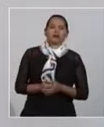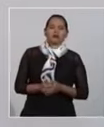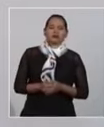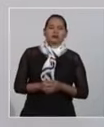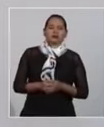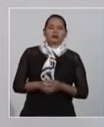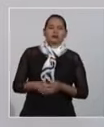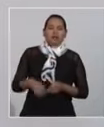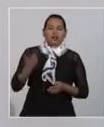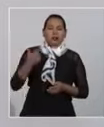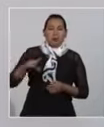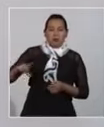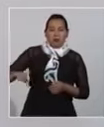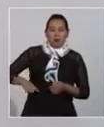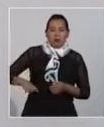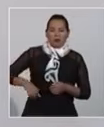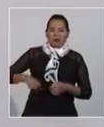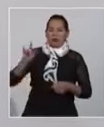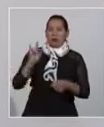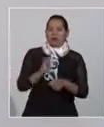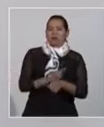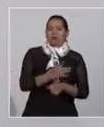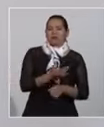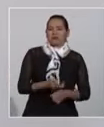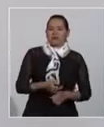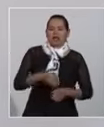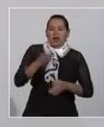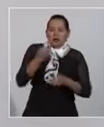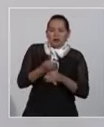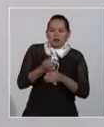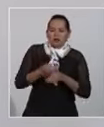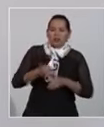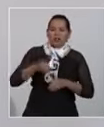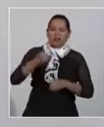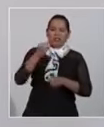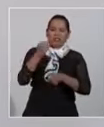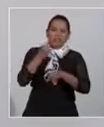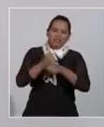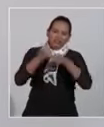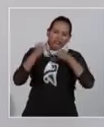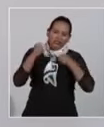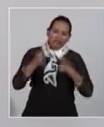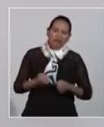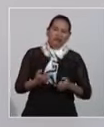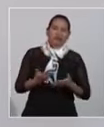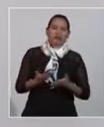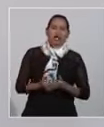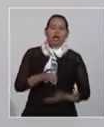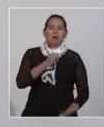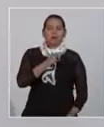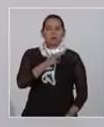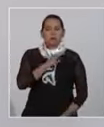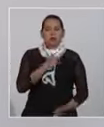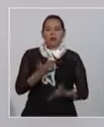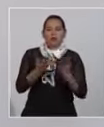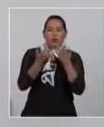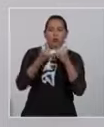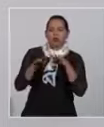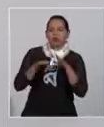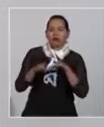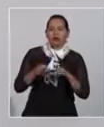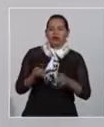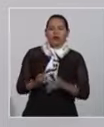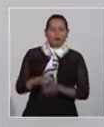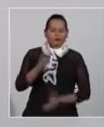dio resultados porque vivimos en un estado inseguro, con gran miedo, pero sobre todo con desempleo. Y eso es lo que no queremos